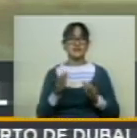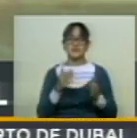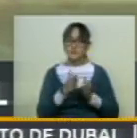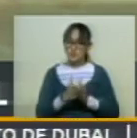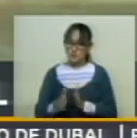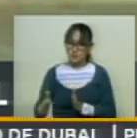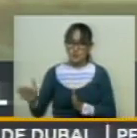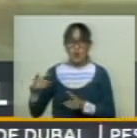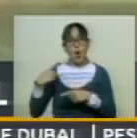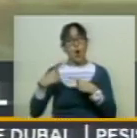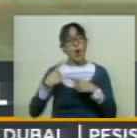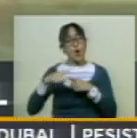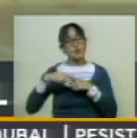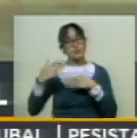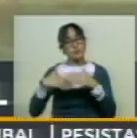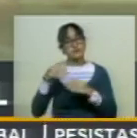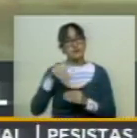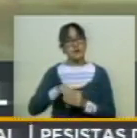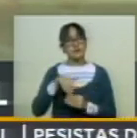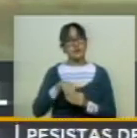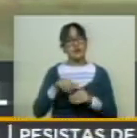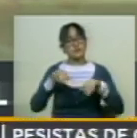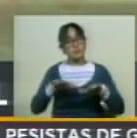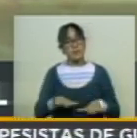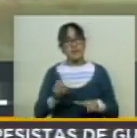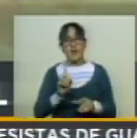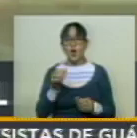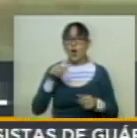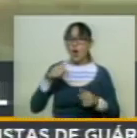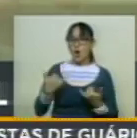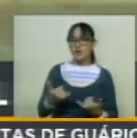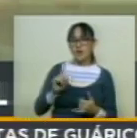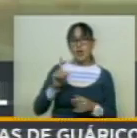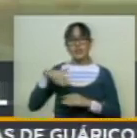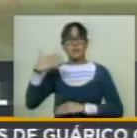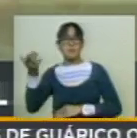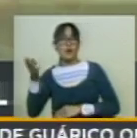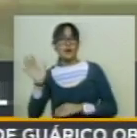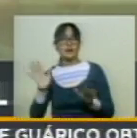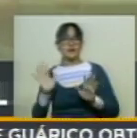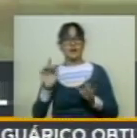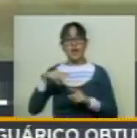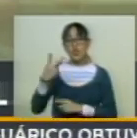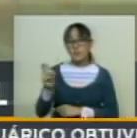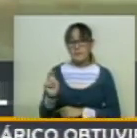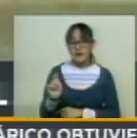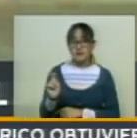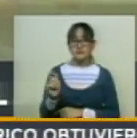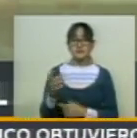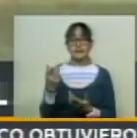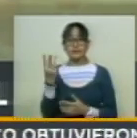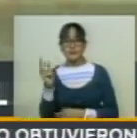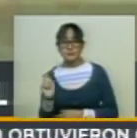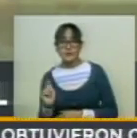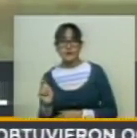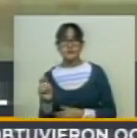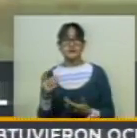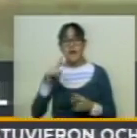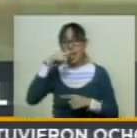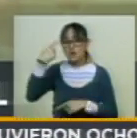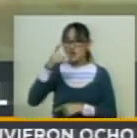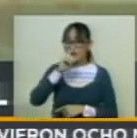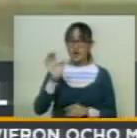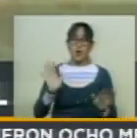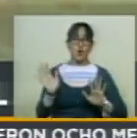para otros procesos electorales, ¿no? Que se va a suspender, que no va a ser ahorita, que va a ser después, que va a ser dentro de 2 meses, que va a ser dentro de 3 meses, que va a ser el año que viene.